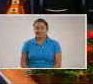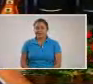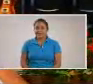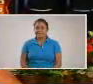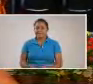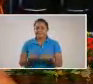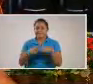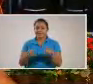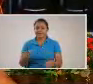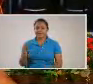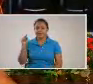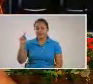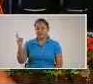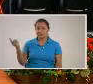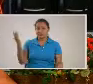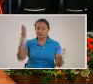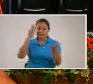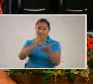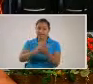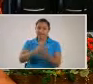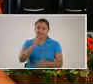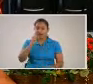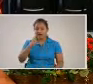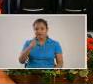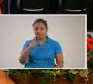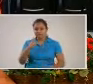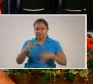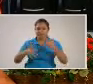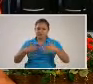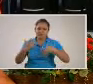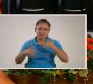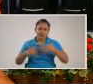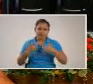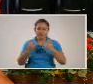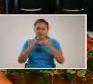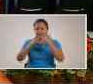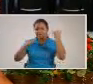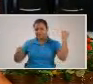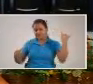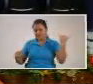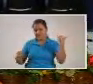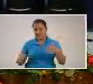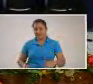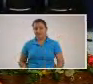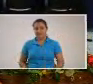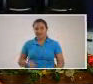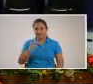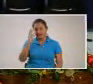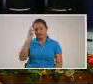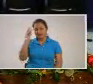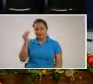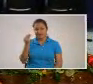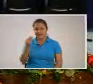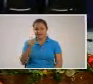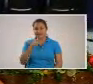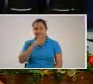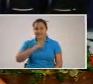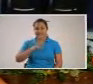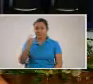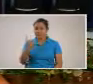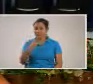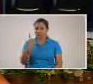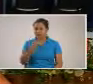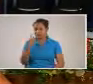definitivamente eso va a llegar a un partido, la gran final, que desde luego es lo que todo el mundo